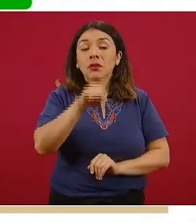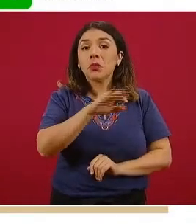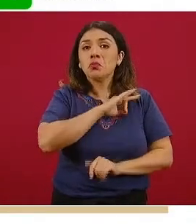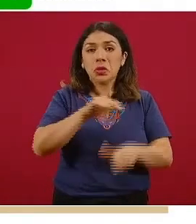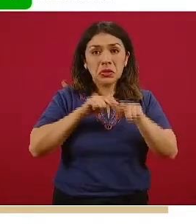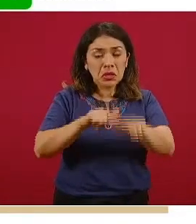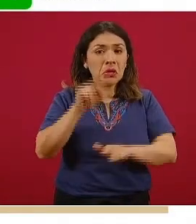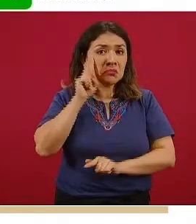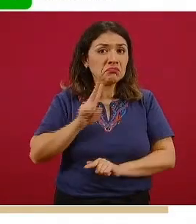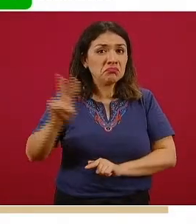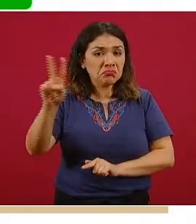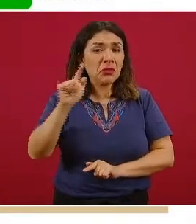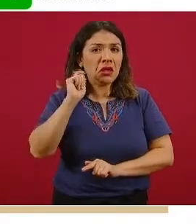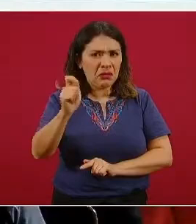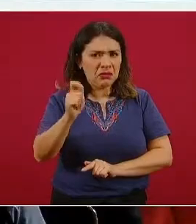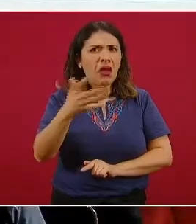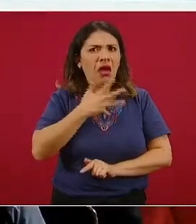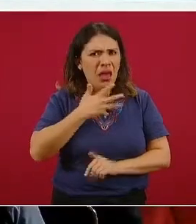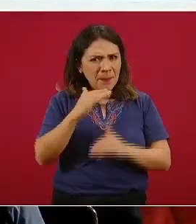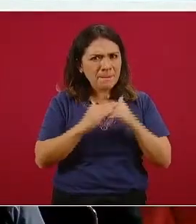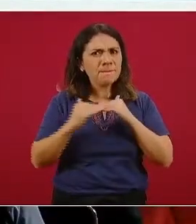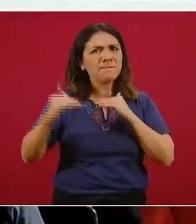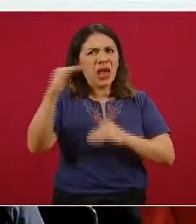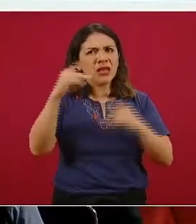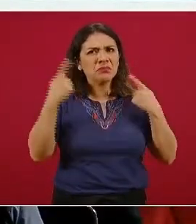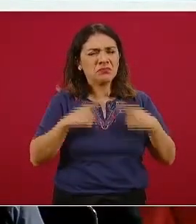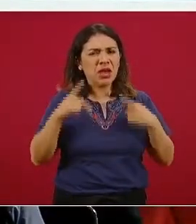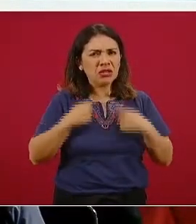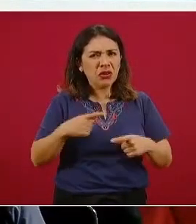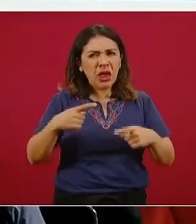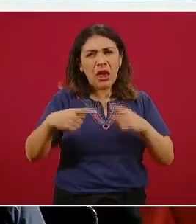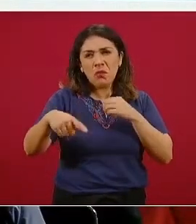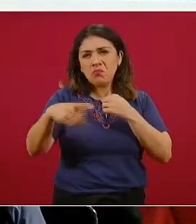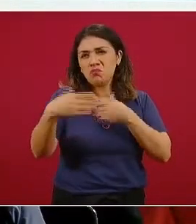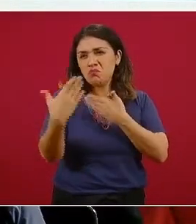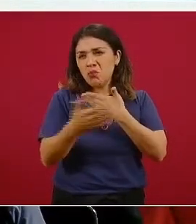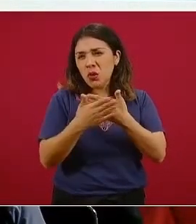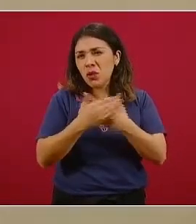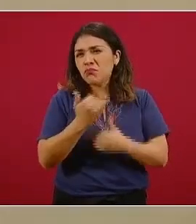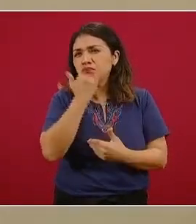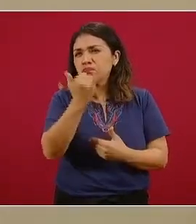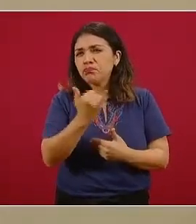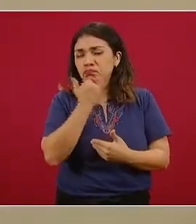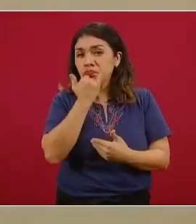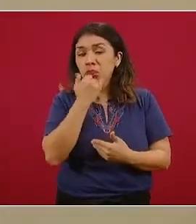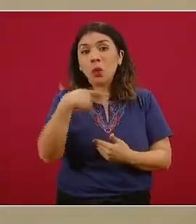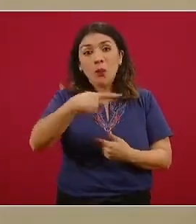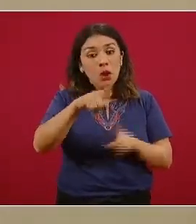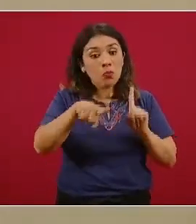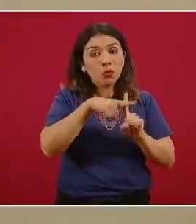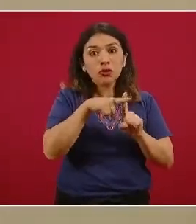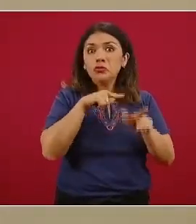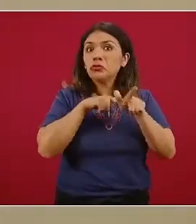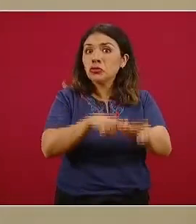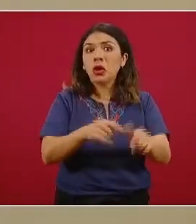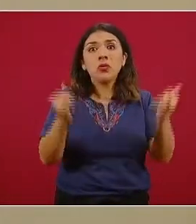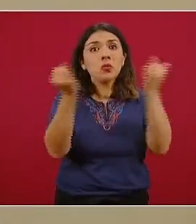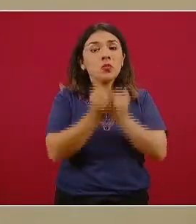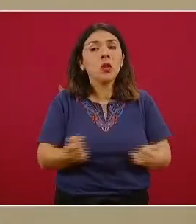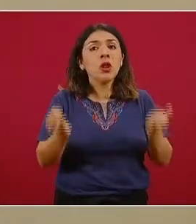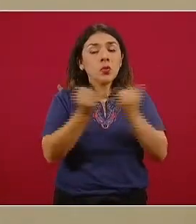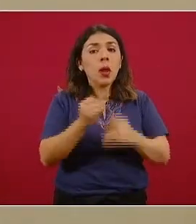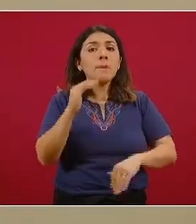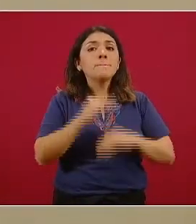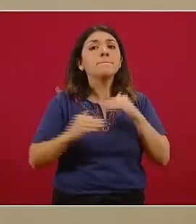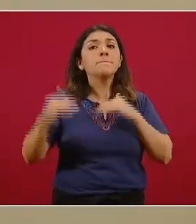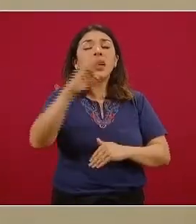seguir viendo entonces, a pesar de que se incrementa el número de casos estimados, los confirmados continúan siendo los mismos, se incrementa el número de